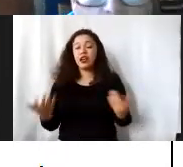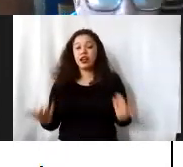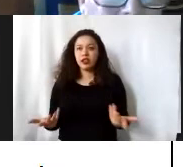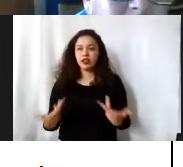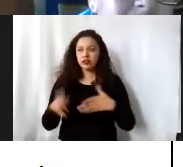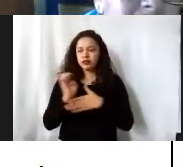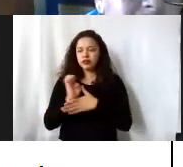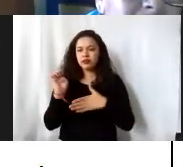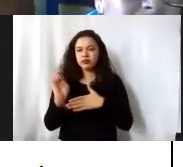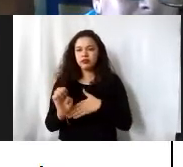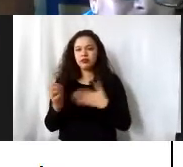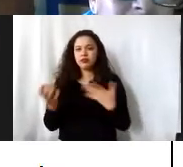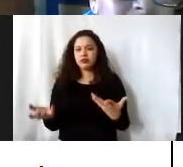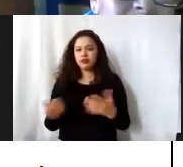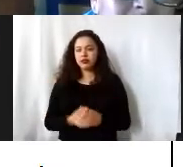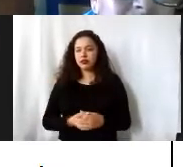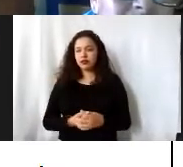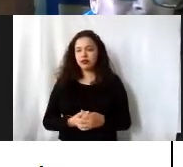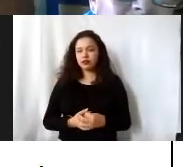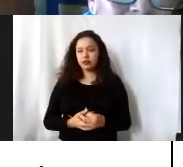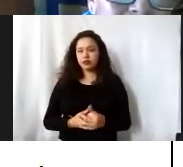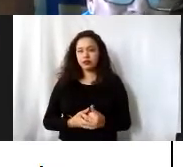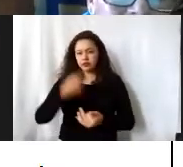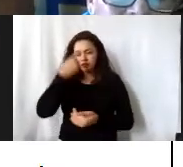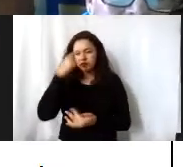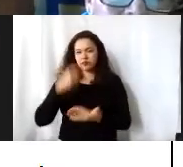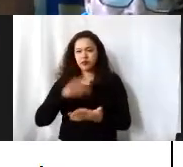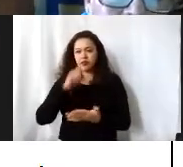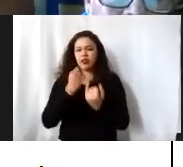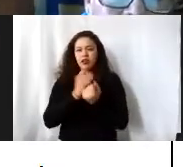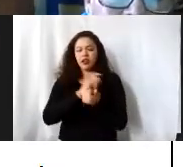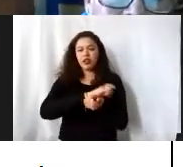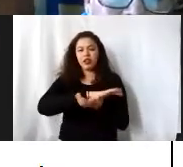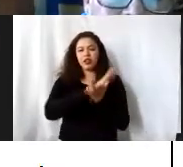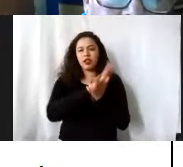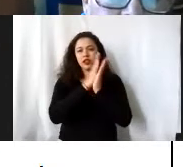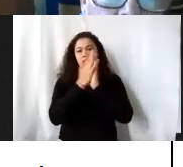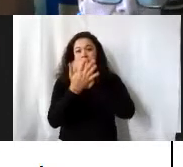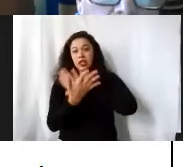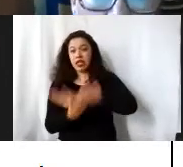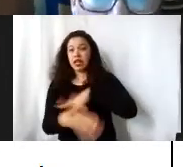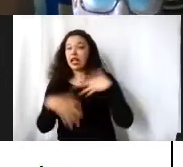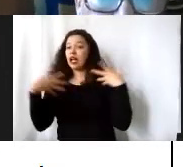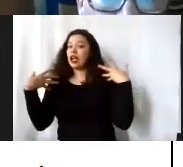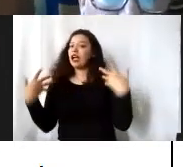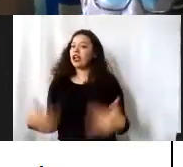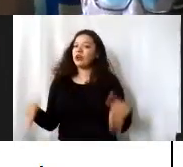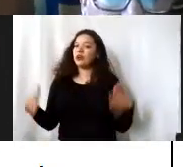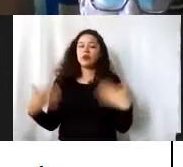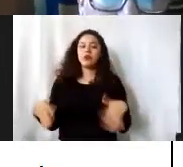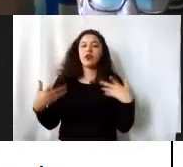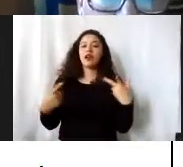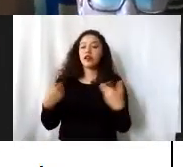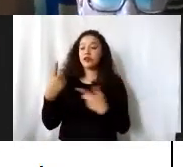Entonces, creo que tenemos también una transformación impresionante en este